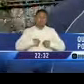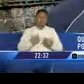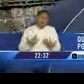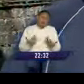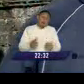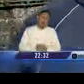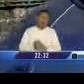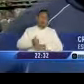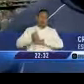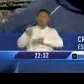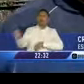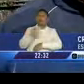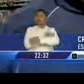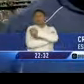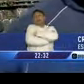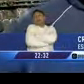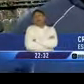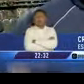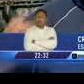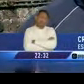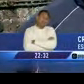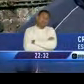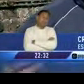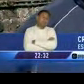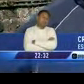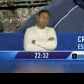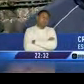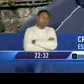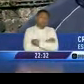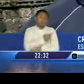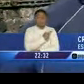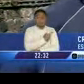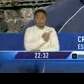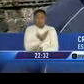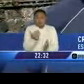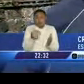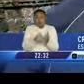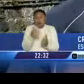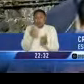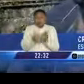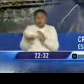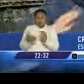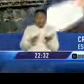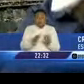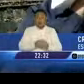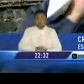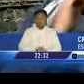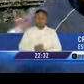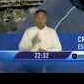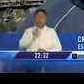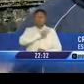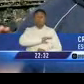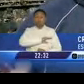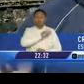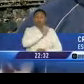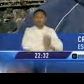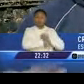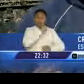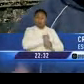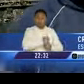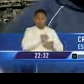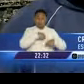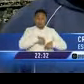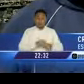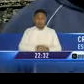que lleguen las autoridades. Lastimosamente, seguiremos contando heridos, damnificados y fallecidos. El municipio durante muchos años no